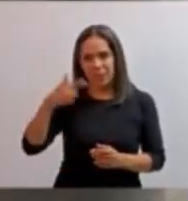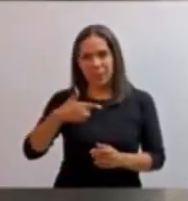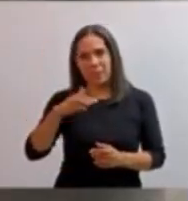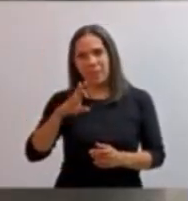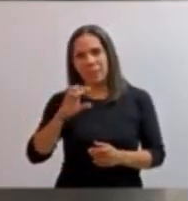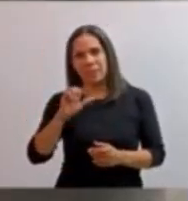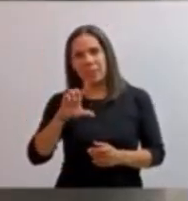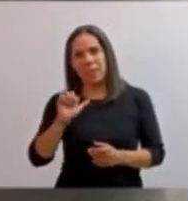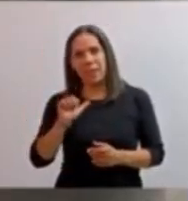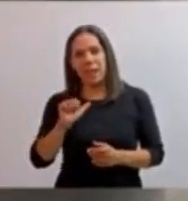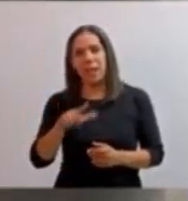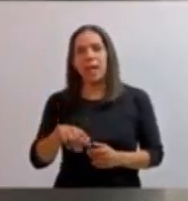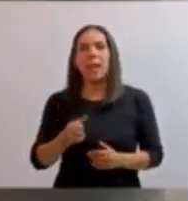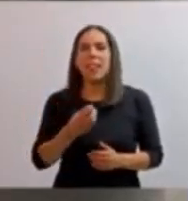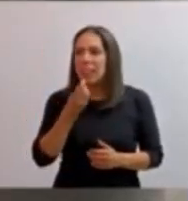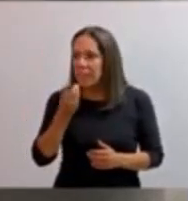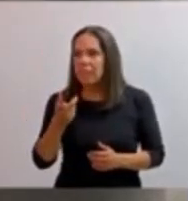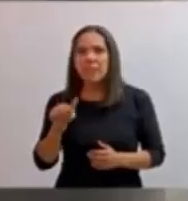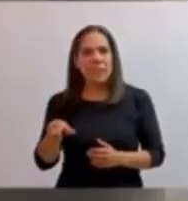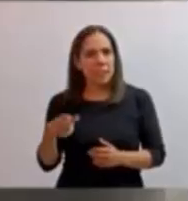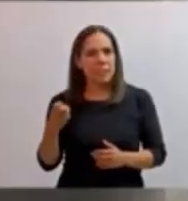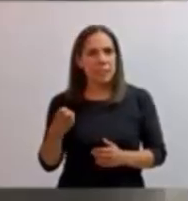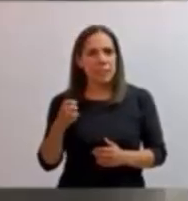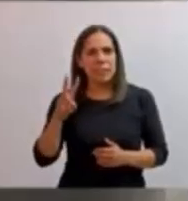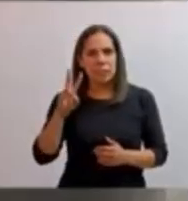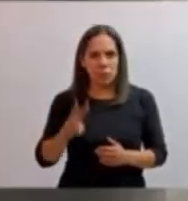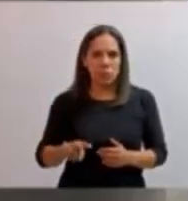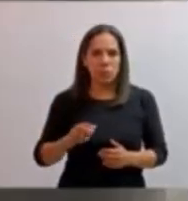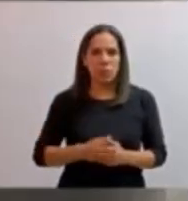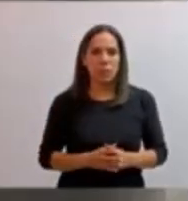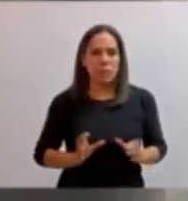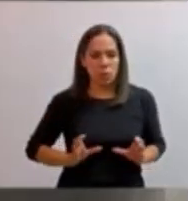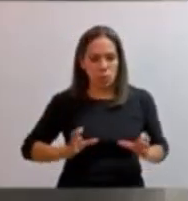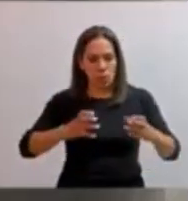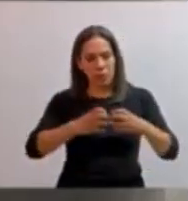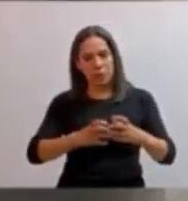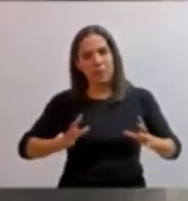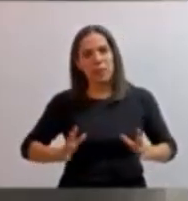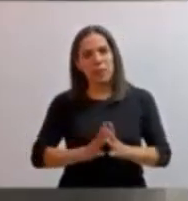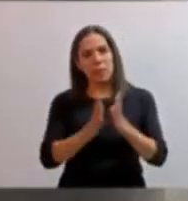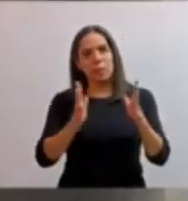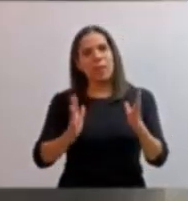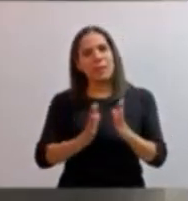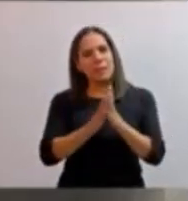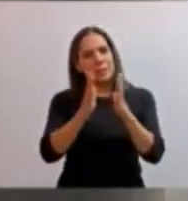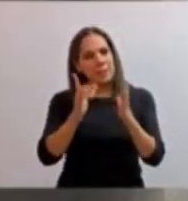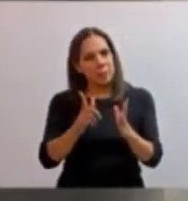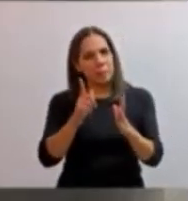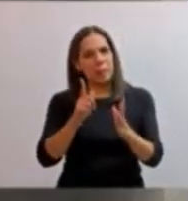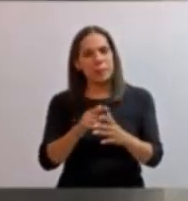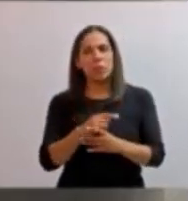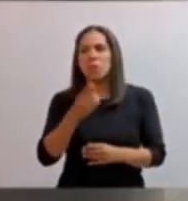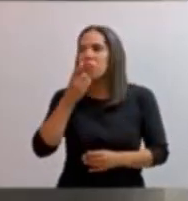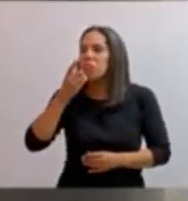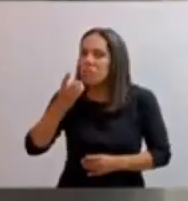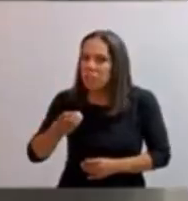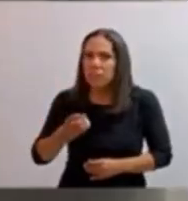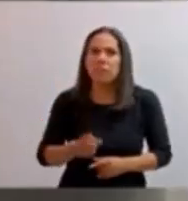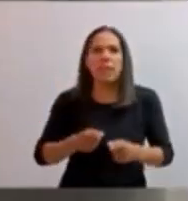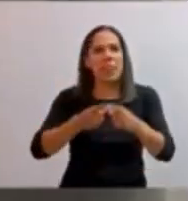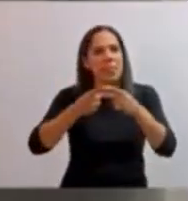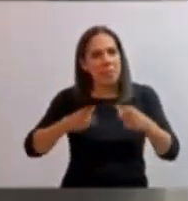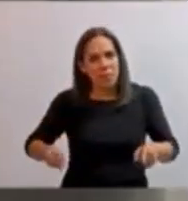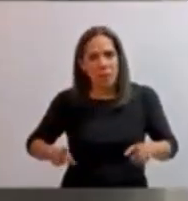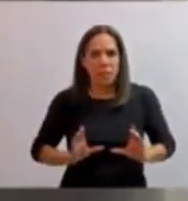Graciela Cordero, justo ella va cerrando su participación planteando estas diferencias